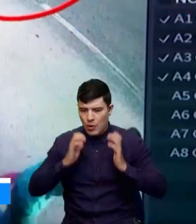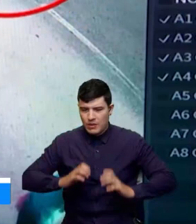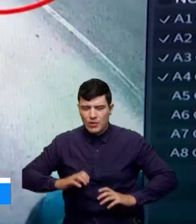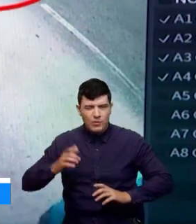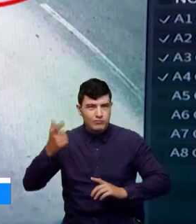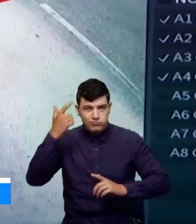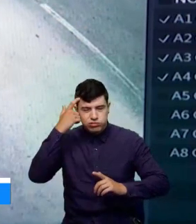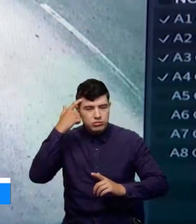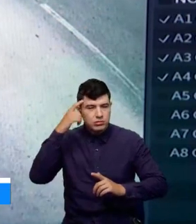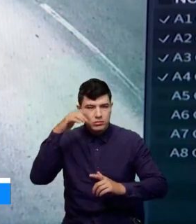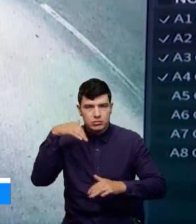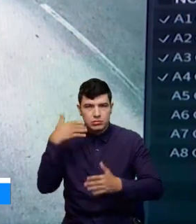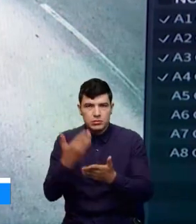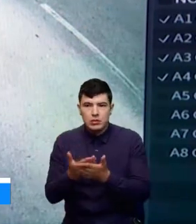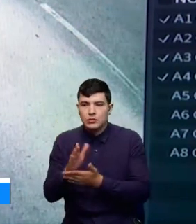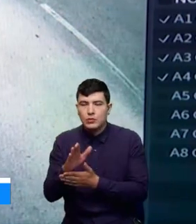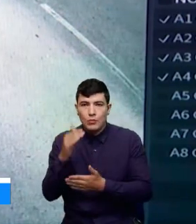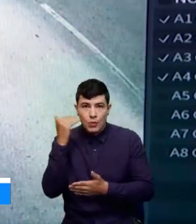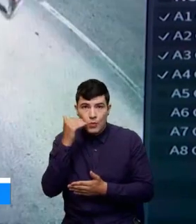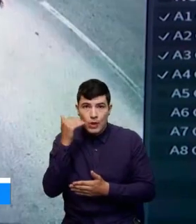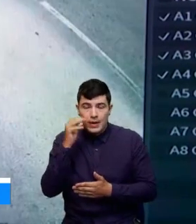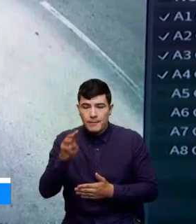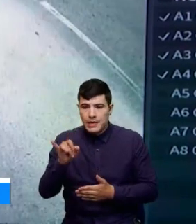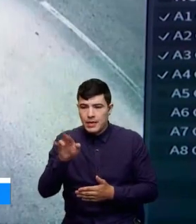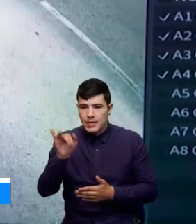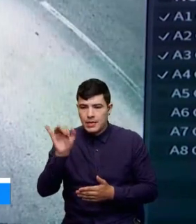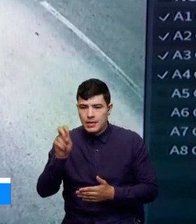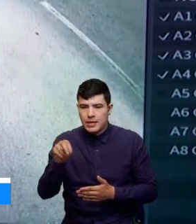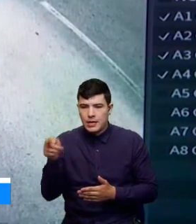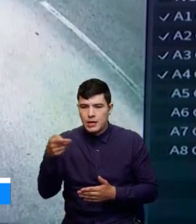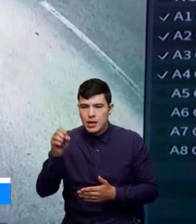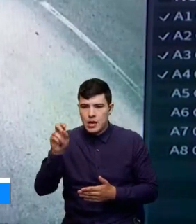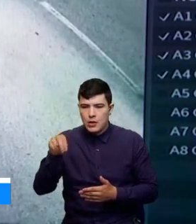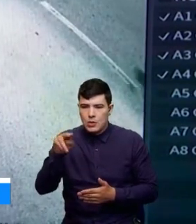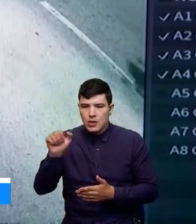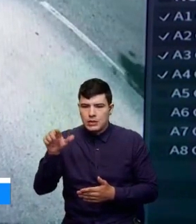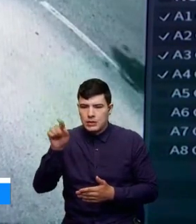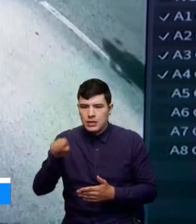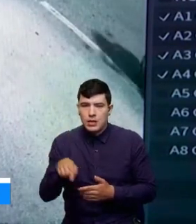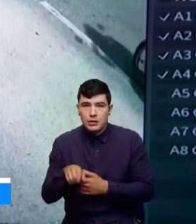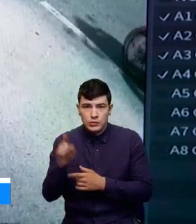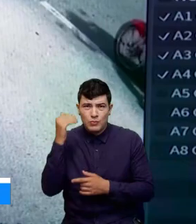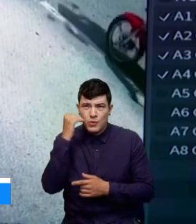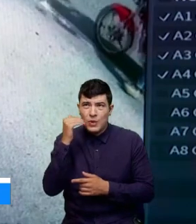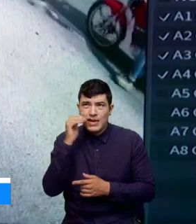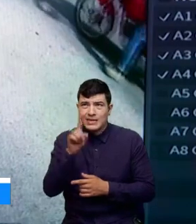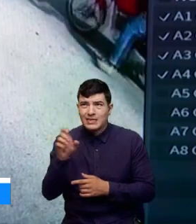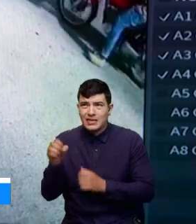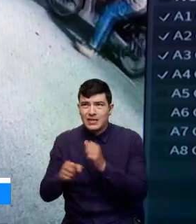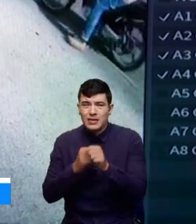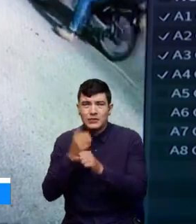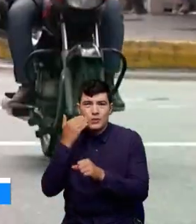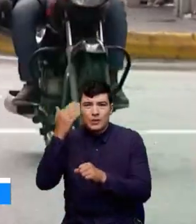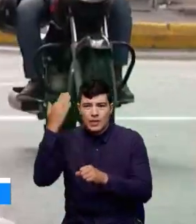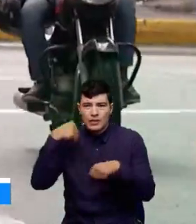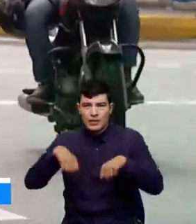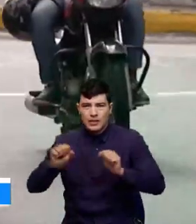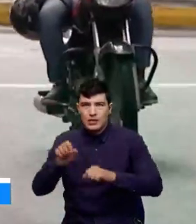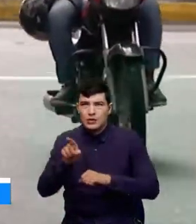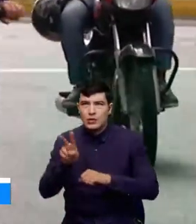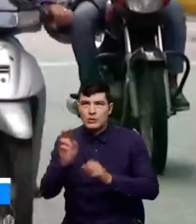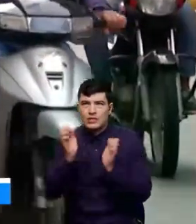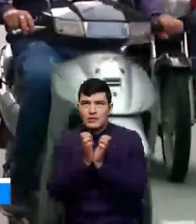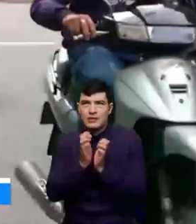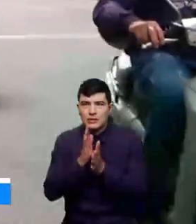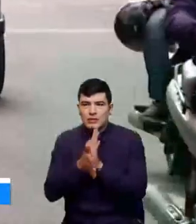terminaron con la vida de miriam gonzález una mujer de 60 años atropellada por un motociclista el pasado 12 de mayo en el centro